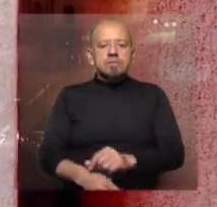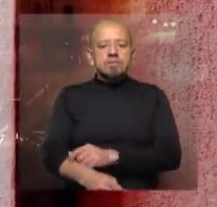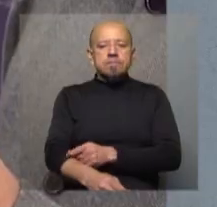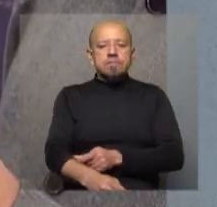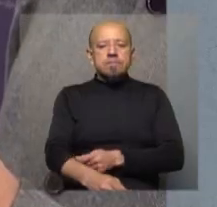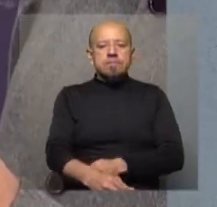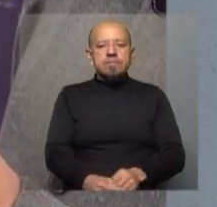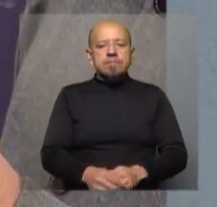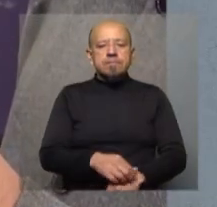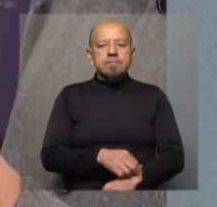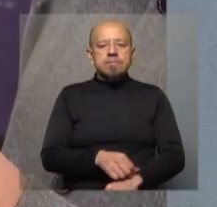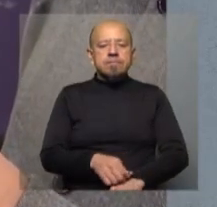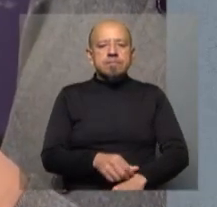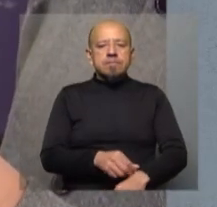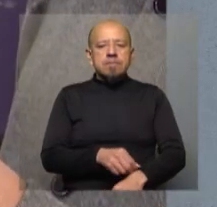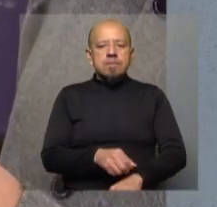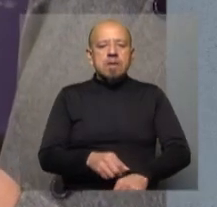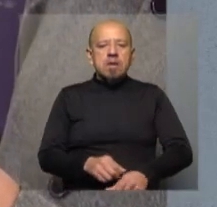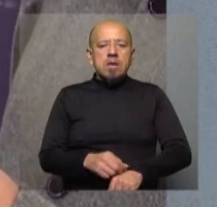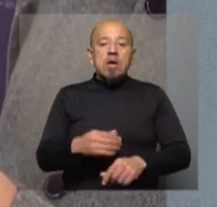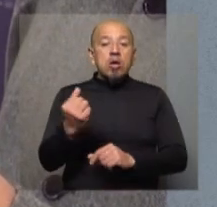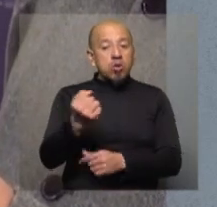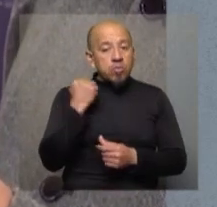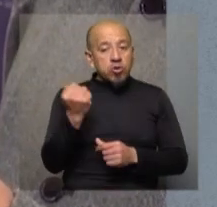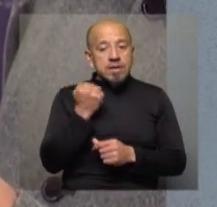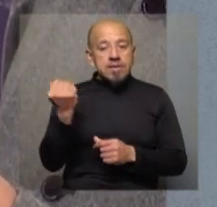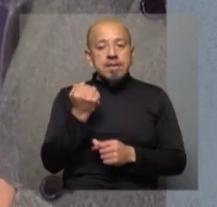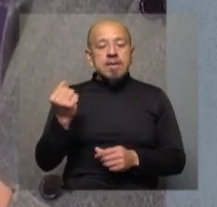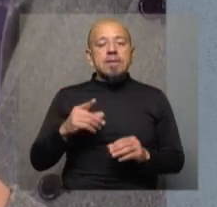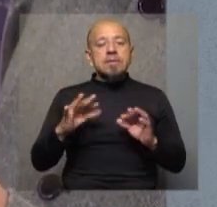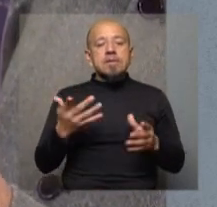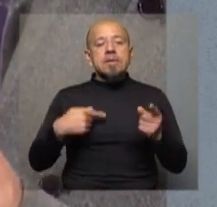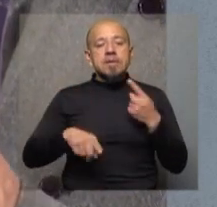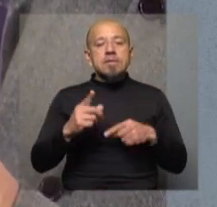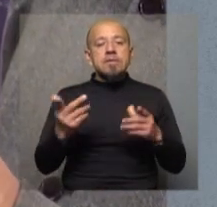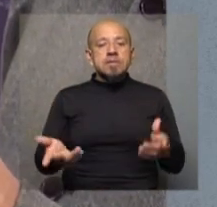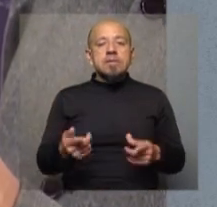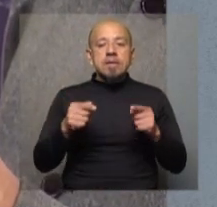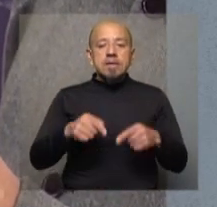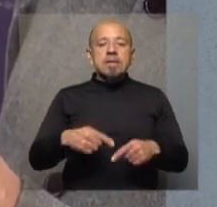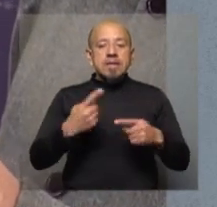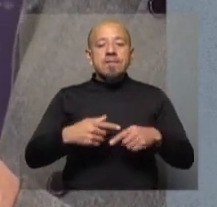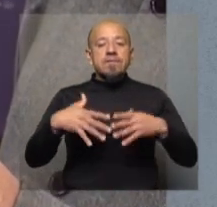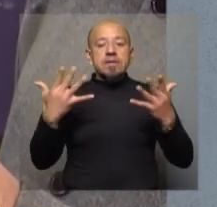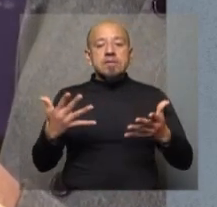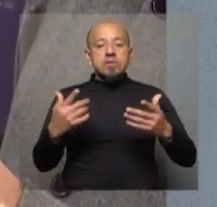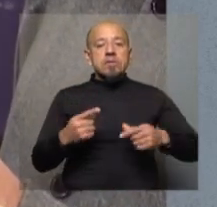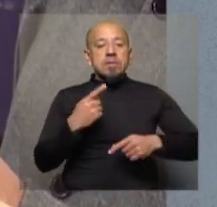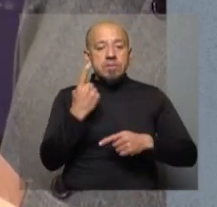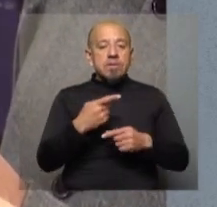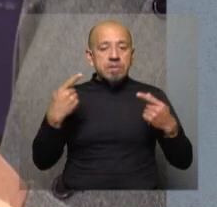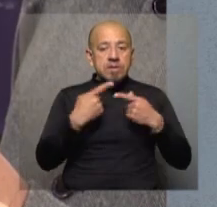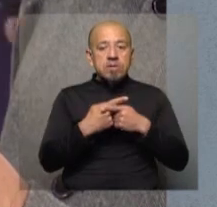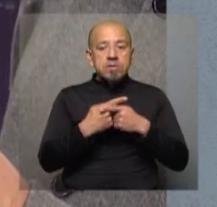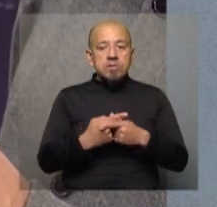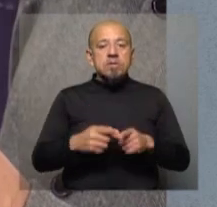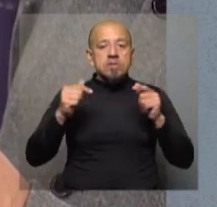B Lo importante es que lo que ya está decidido que la ceremonia inaugural y el partido inaugural